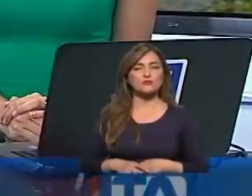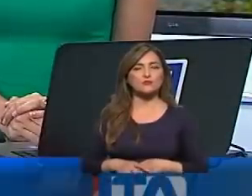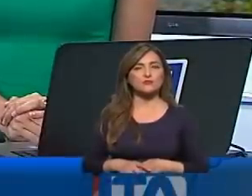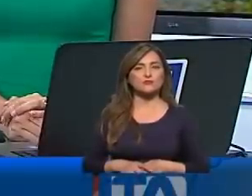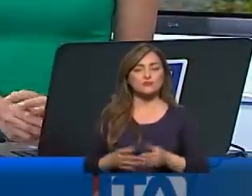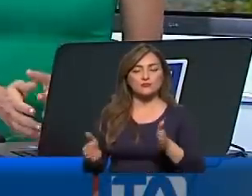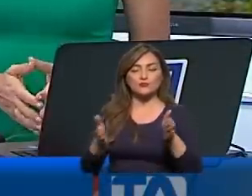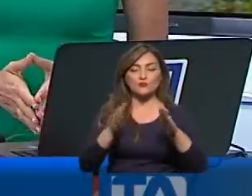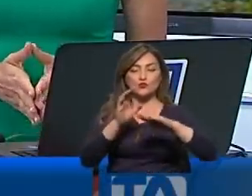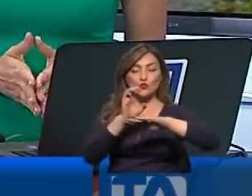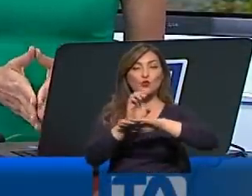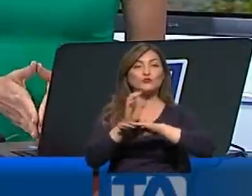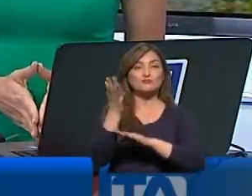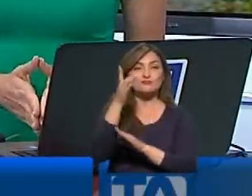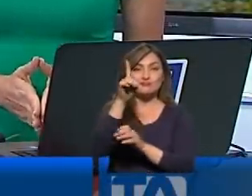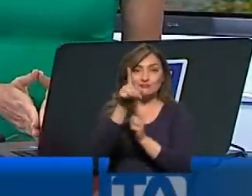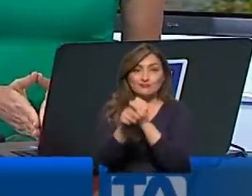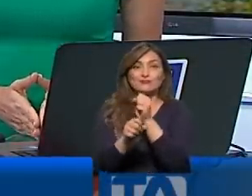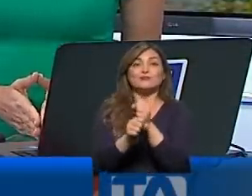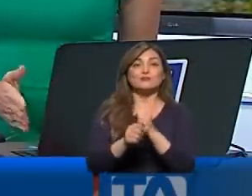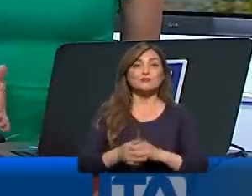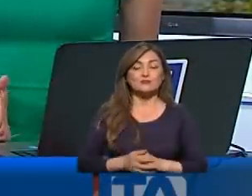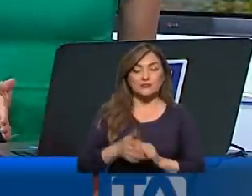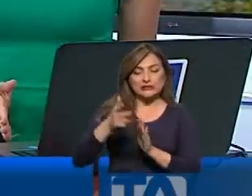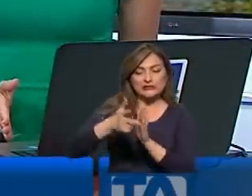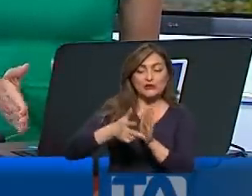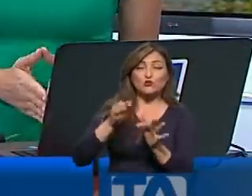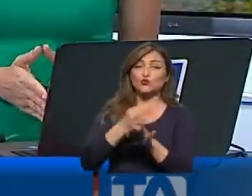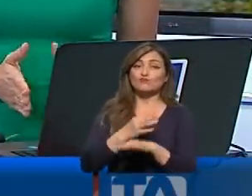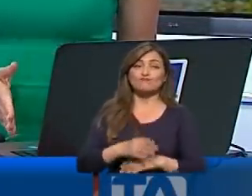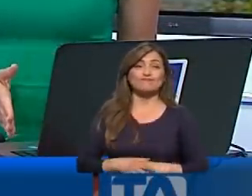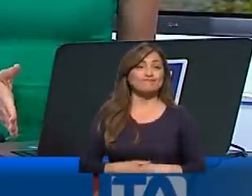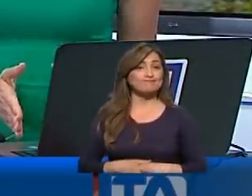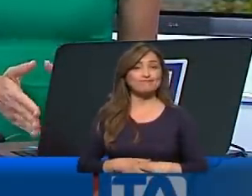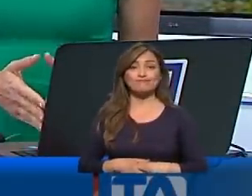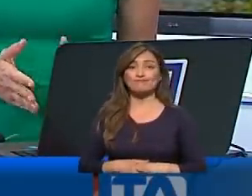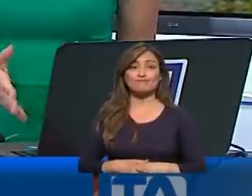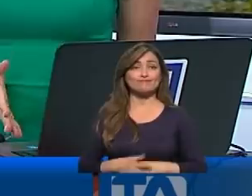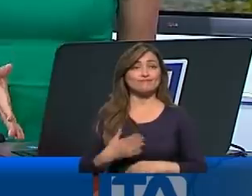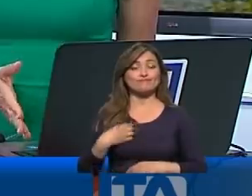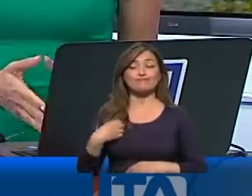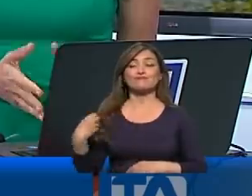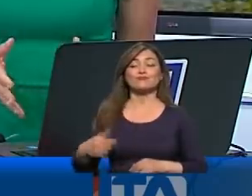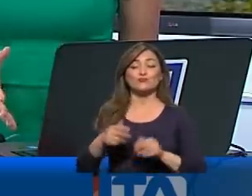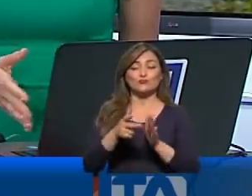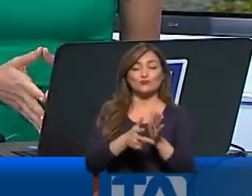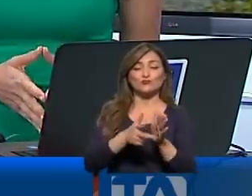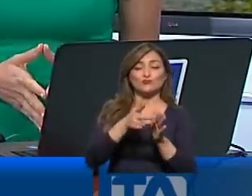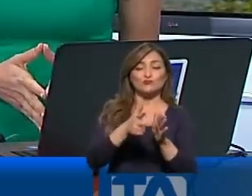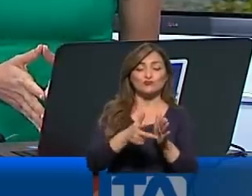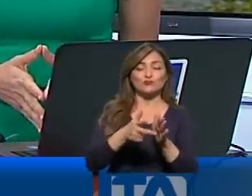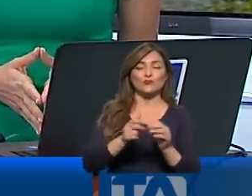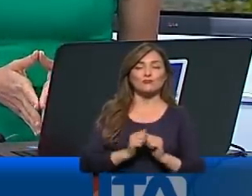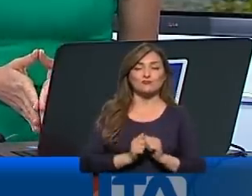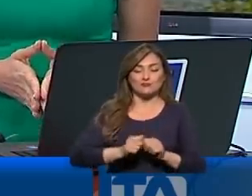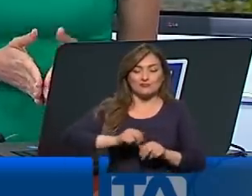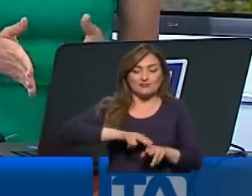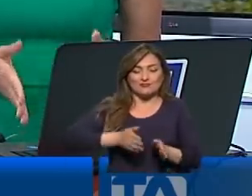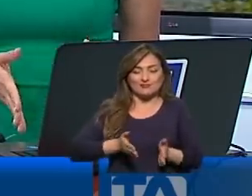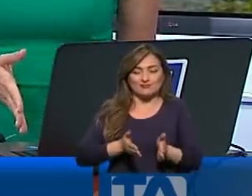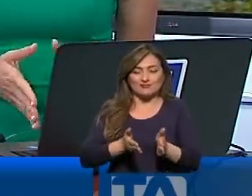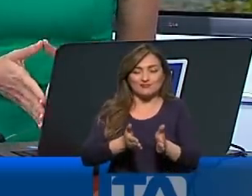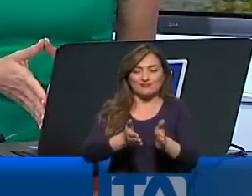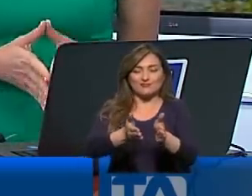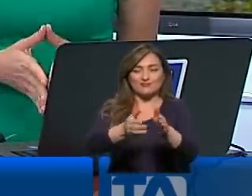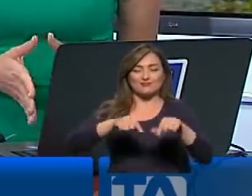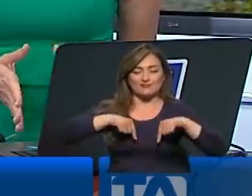En Ecuador hace más de un año que el tren dejó de funcionar. En ese lapso, líneas férreas, durmientes y locomotoras en las que se